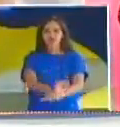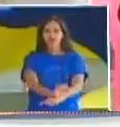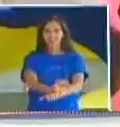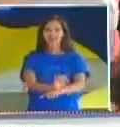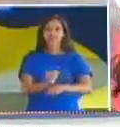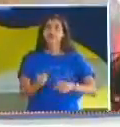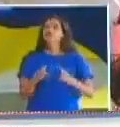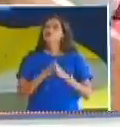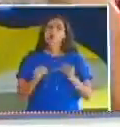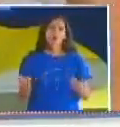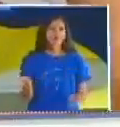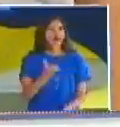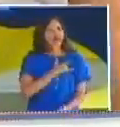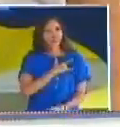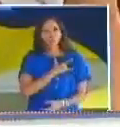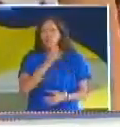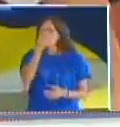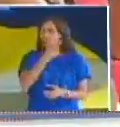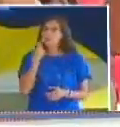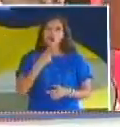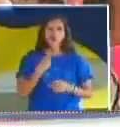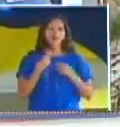Todo mi cariño, mi compromiso.